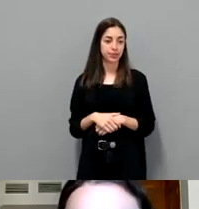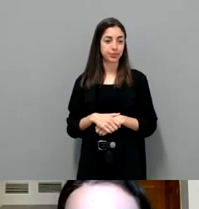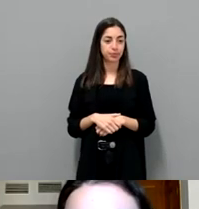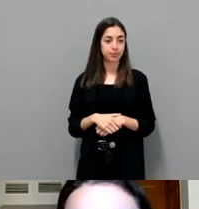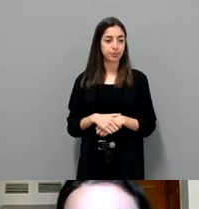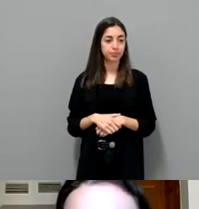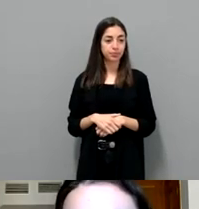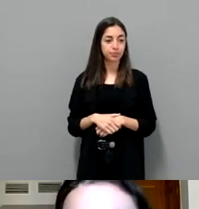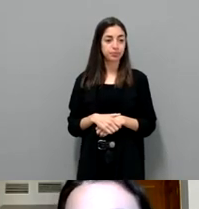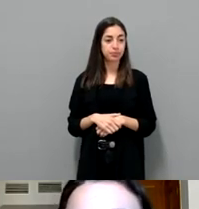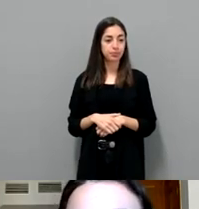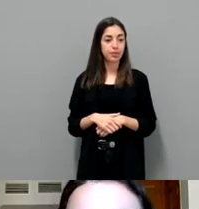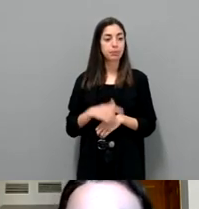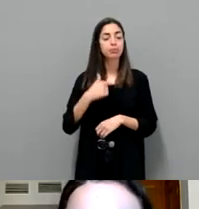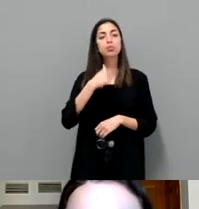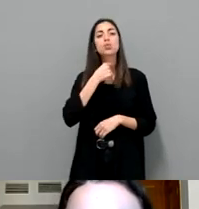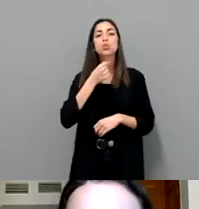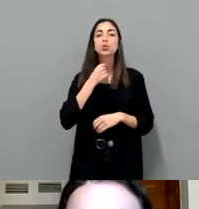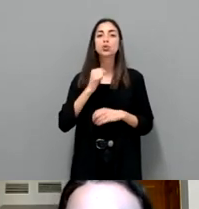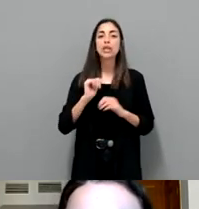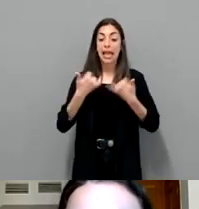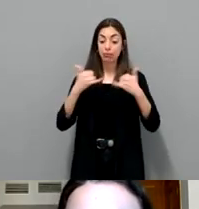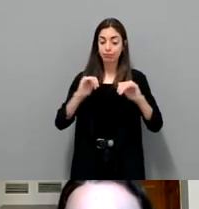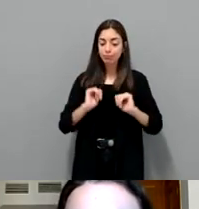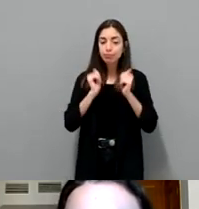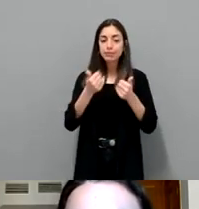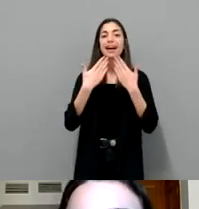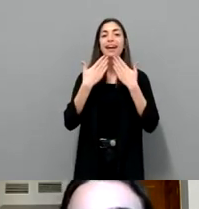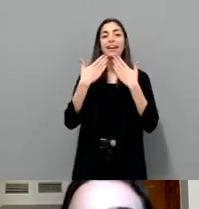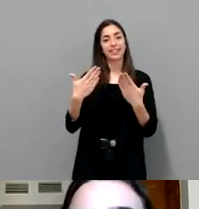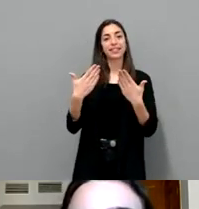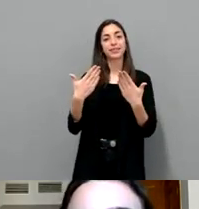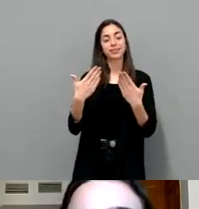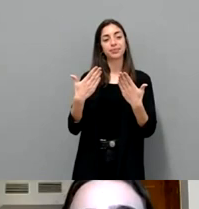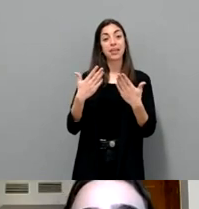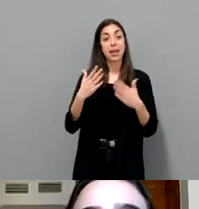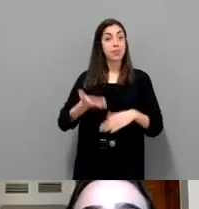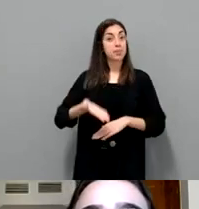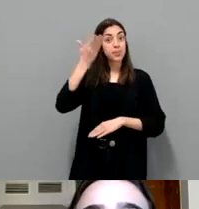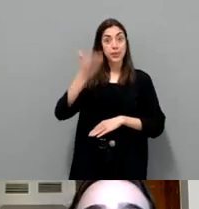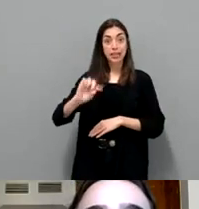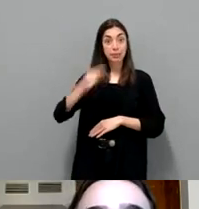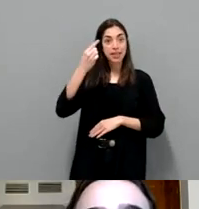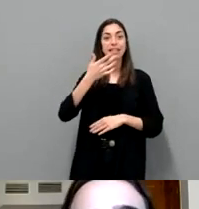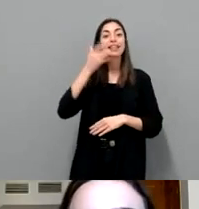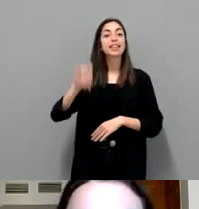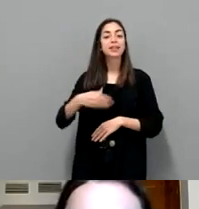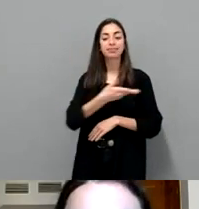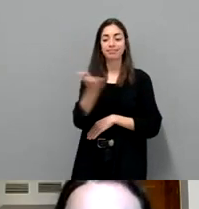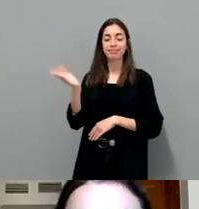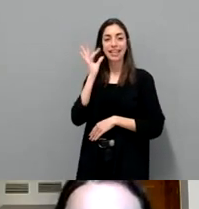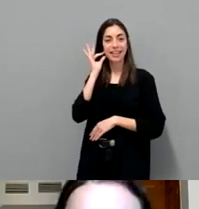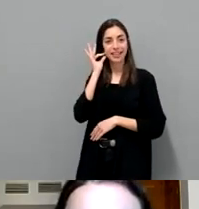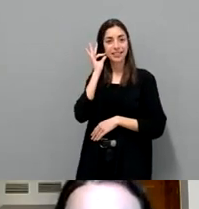Me gustaría comenzar este acto agradeciendo, fundamentalmente a ellas, pero